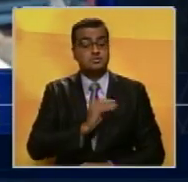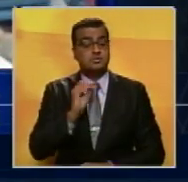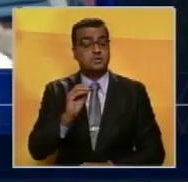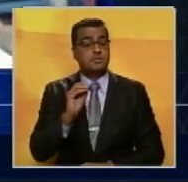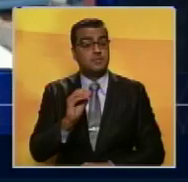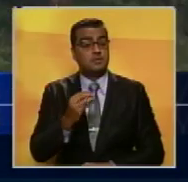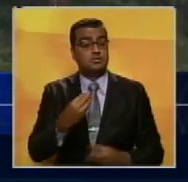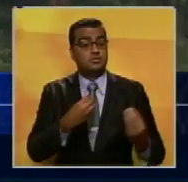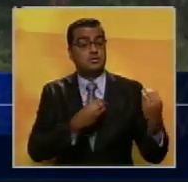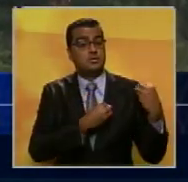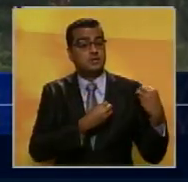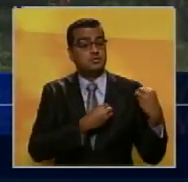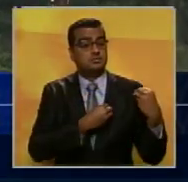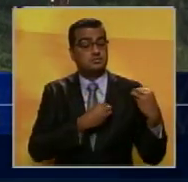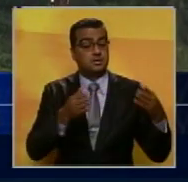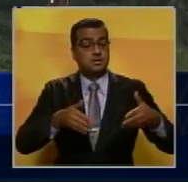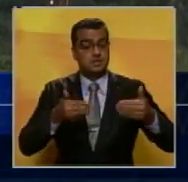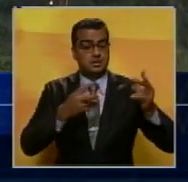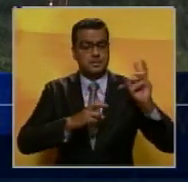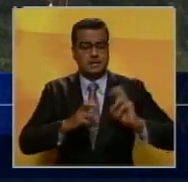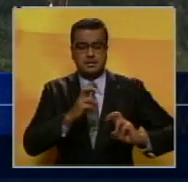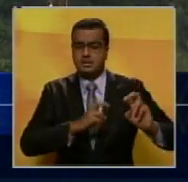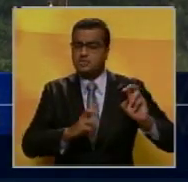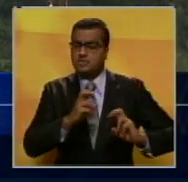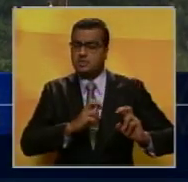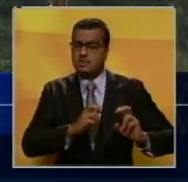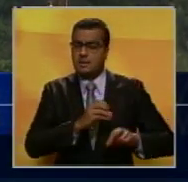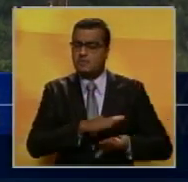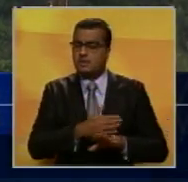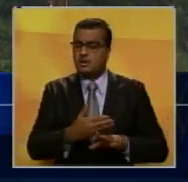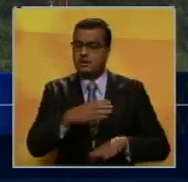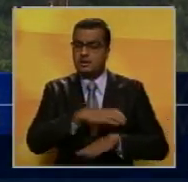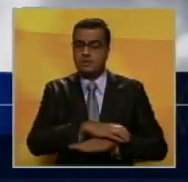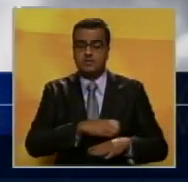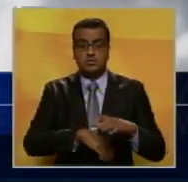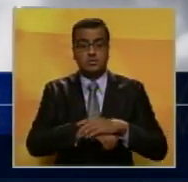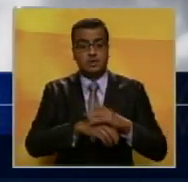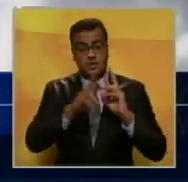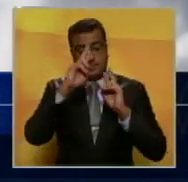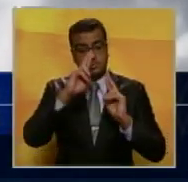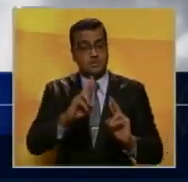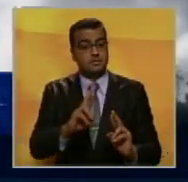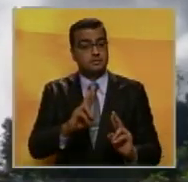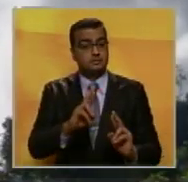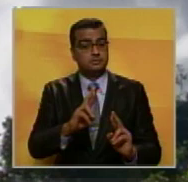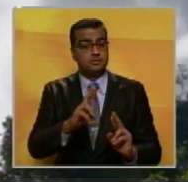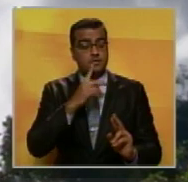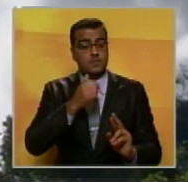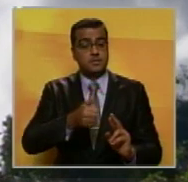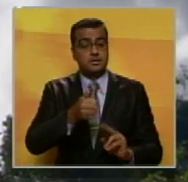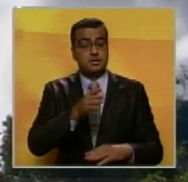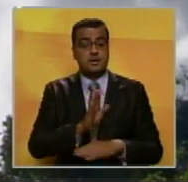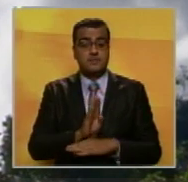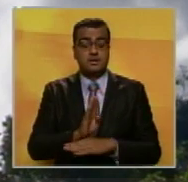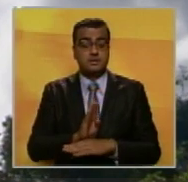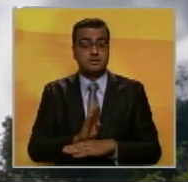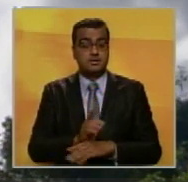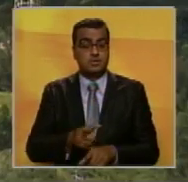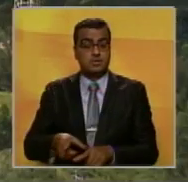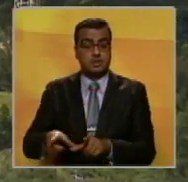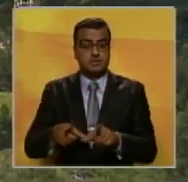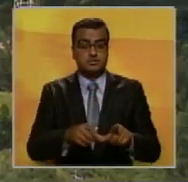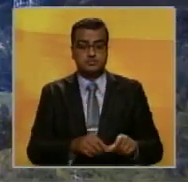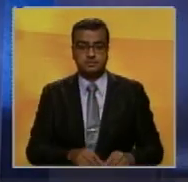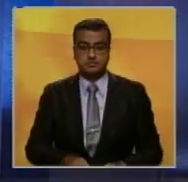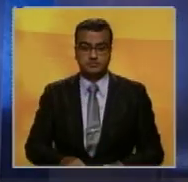llamado a las autoridades para que inicien las averiguaciones, sean capturados los responsables y sea aumentada la vigilancia